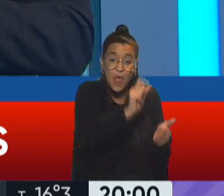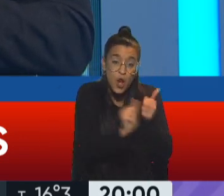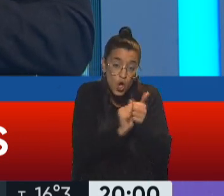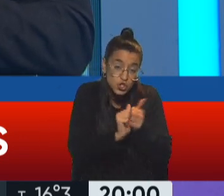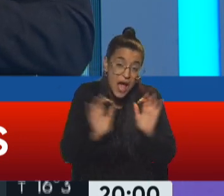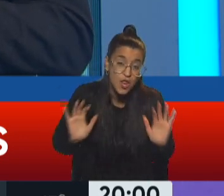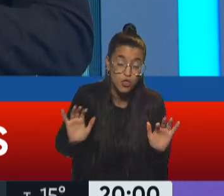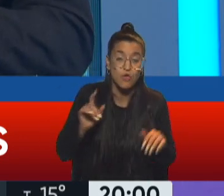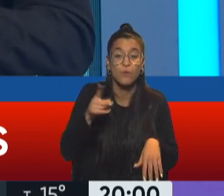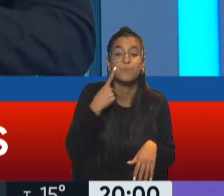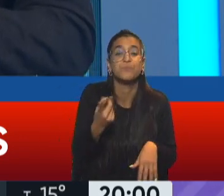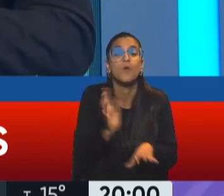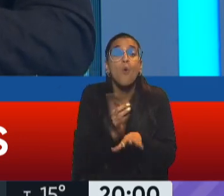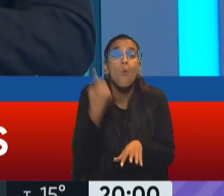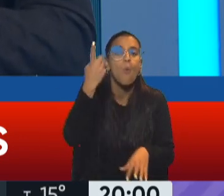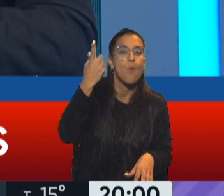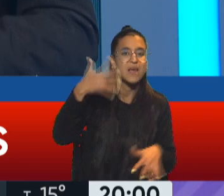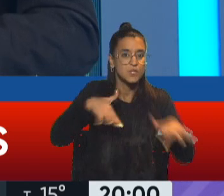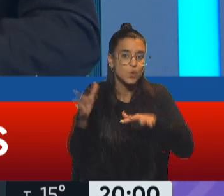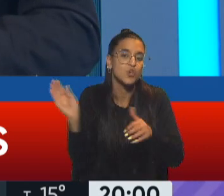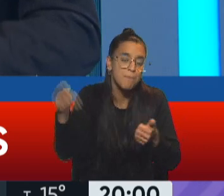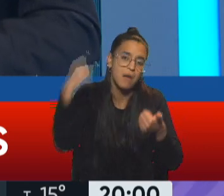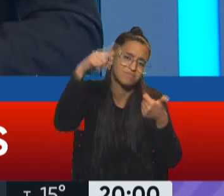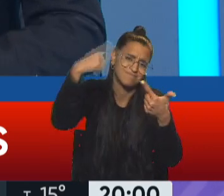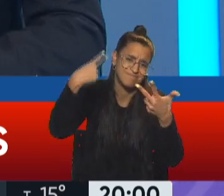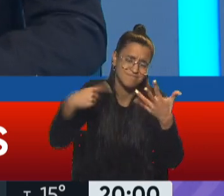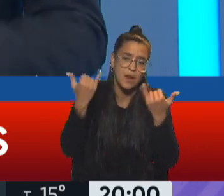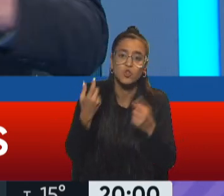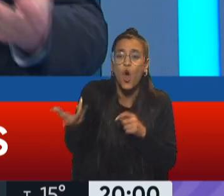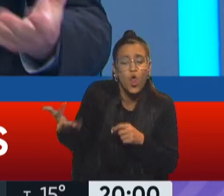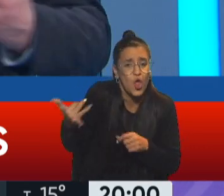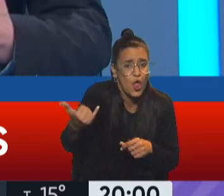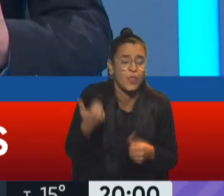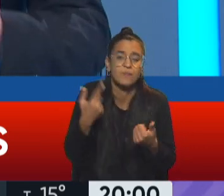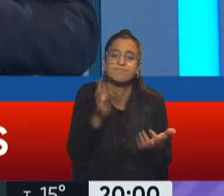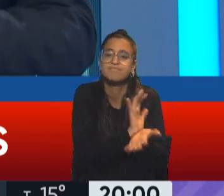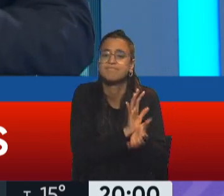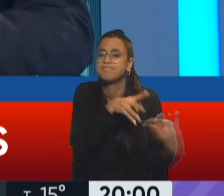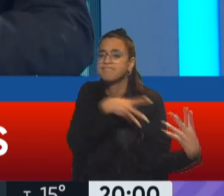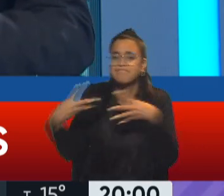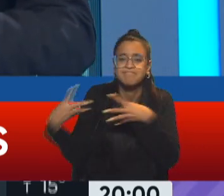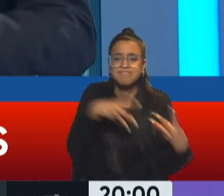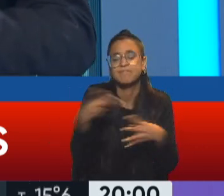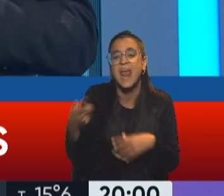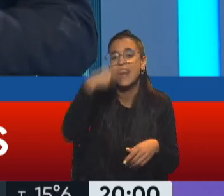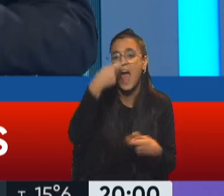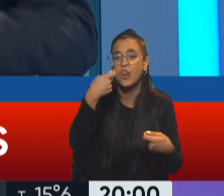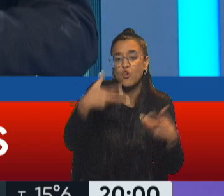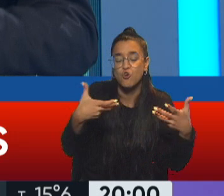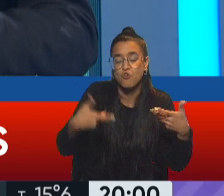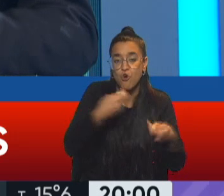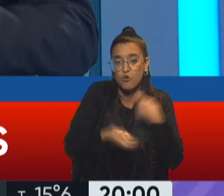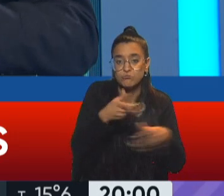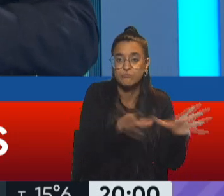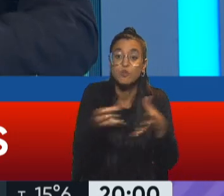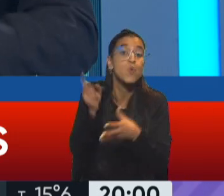Es uno más de los episodios que jalonan día a día la guerra entre los narcos. Insistimos con esto, no es la